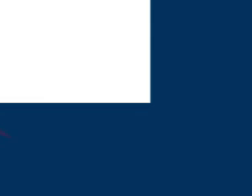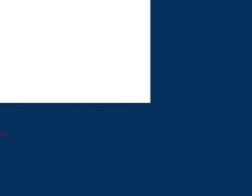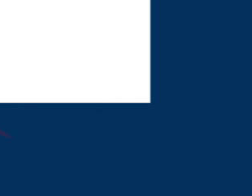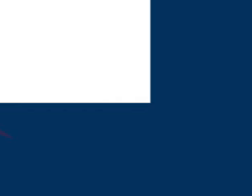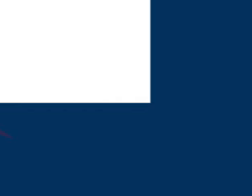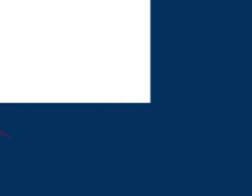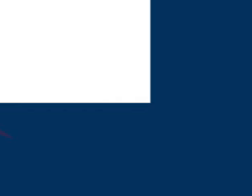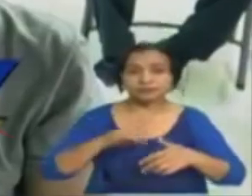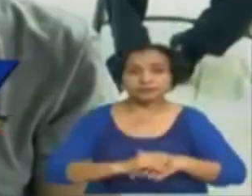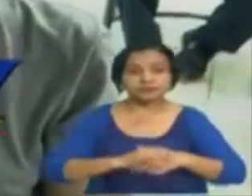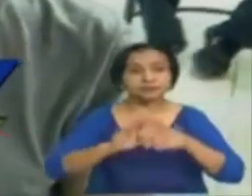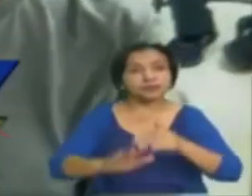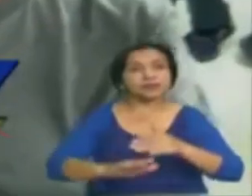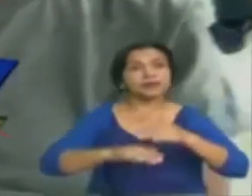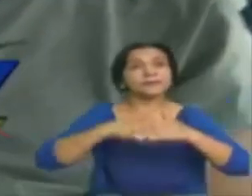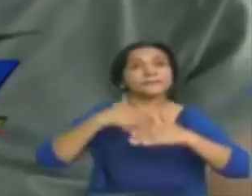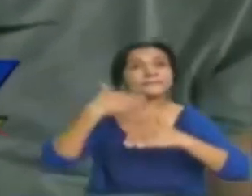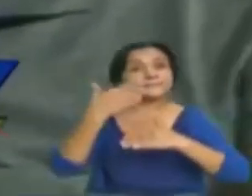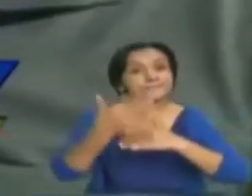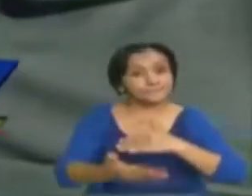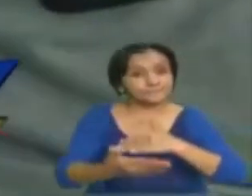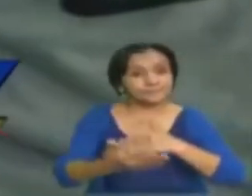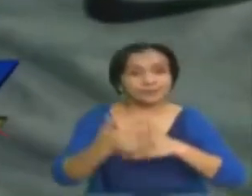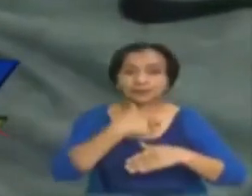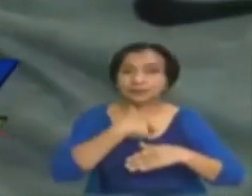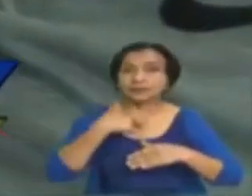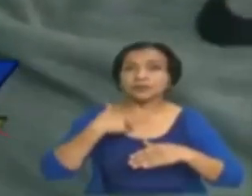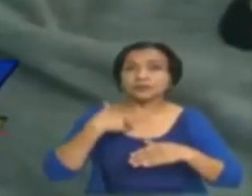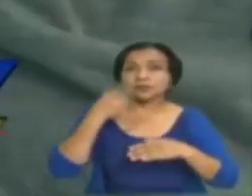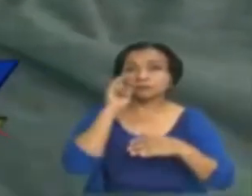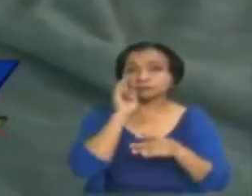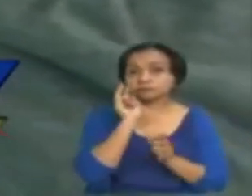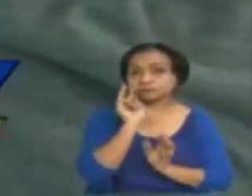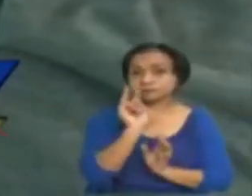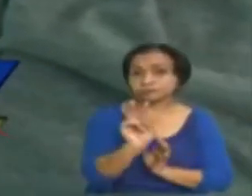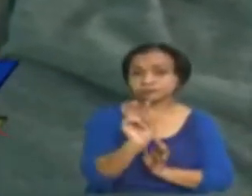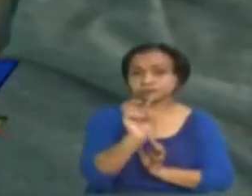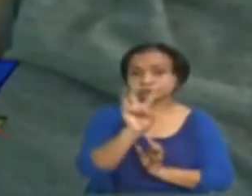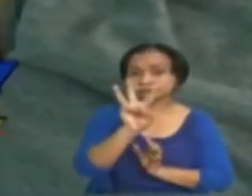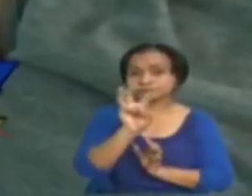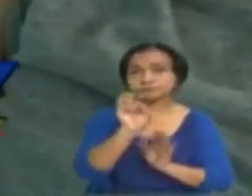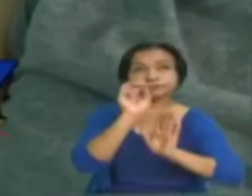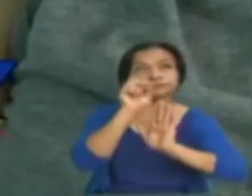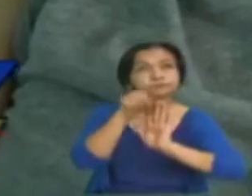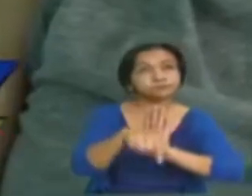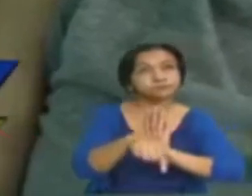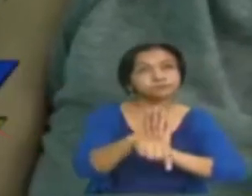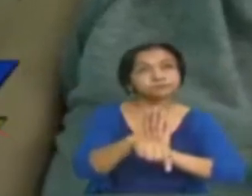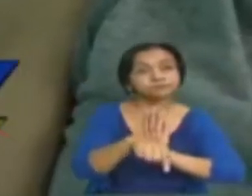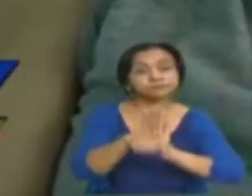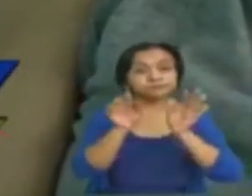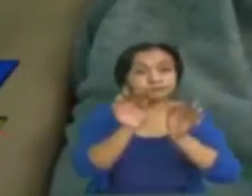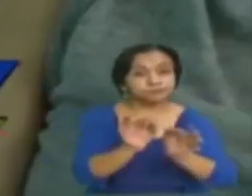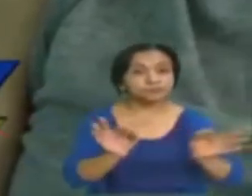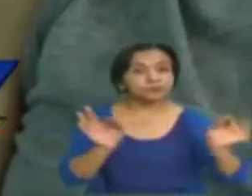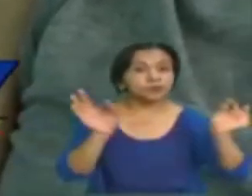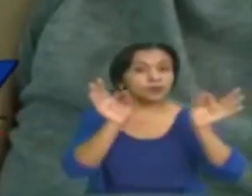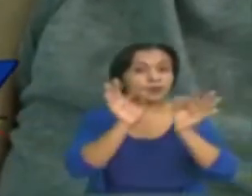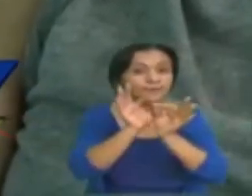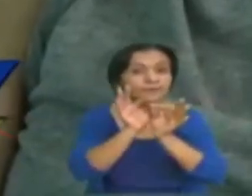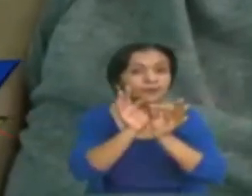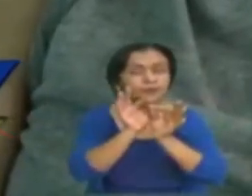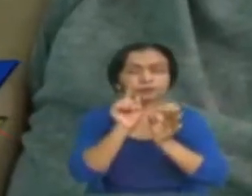19.856, cumplimiento del 11%. Comentaba también que el Instituto Nicaragüense de Seguridad